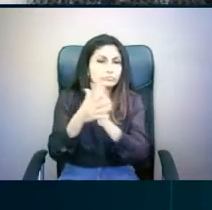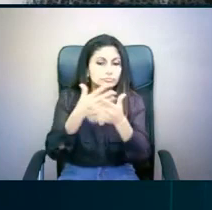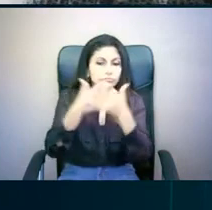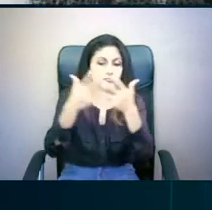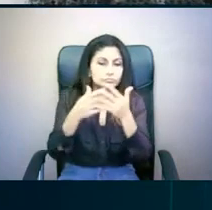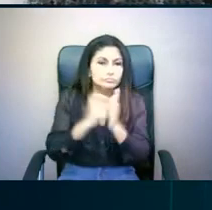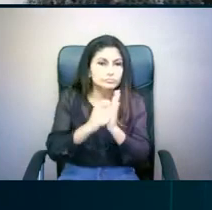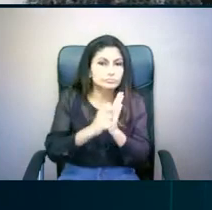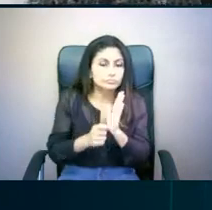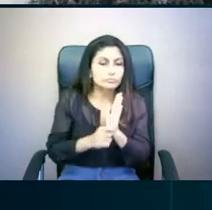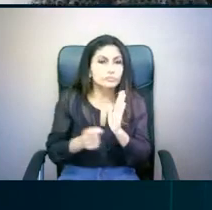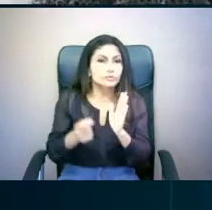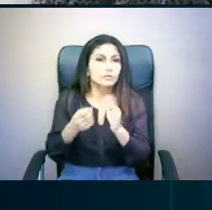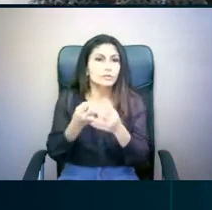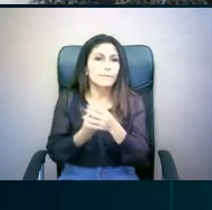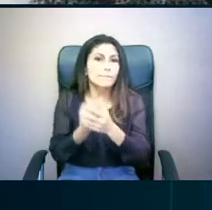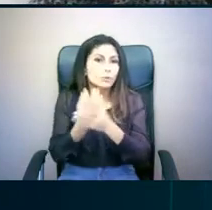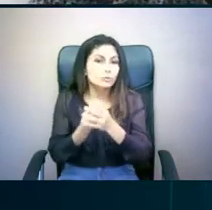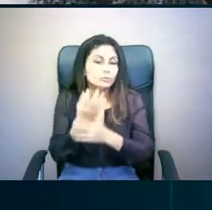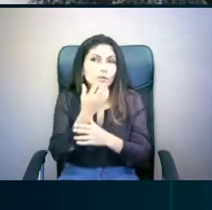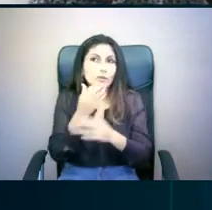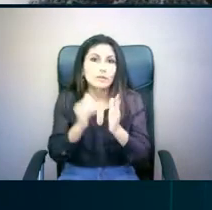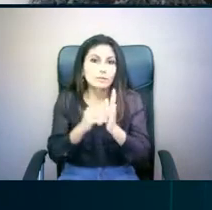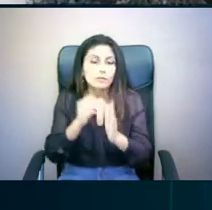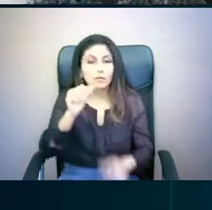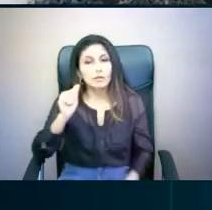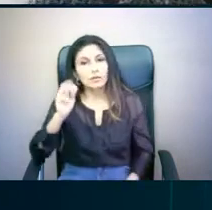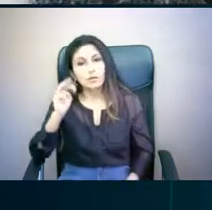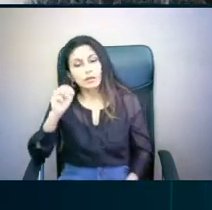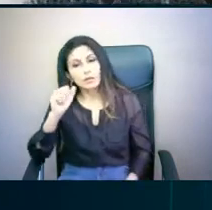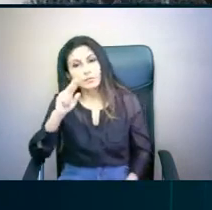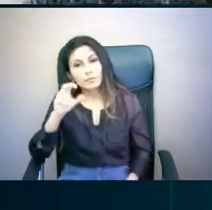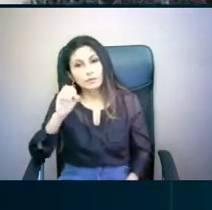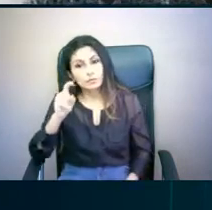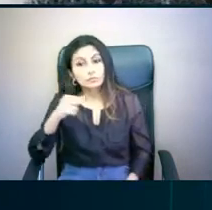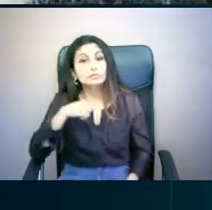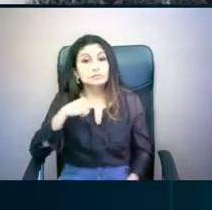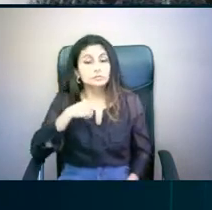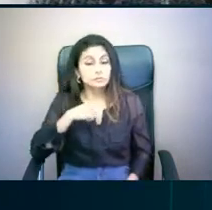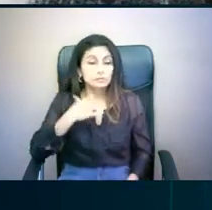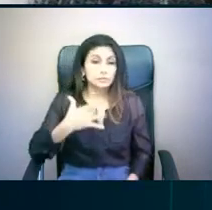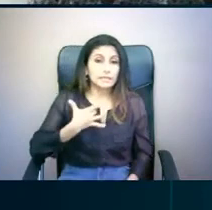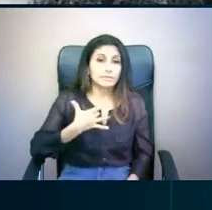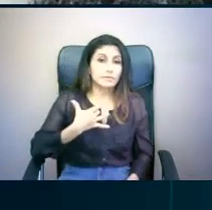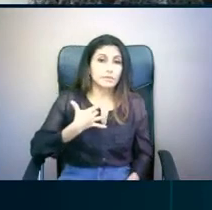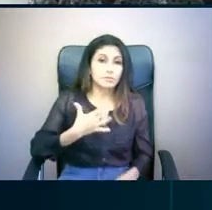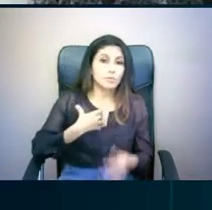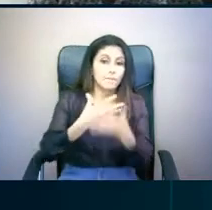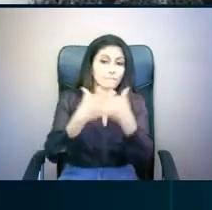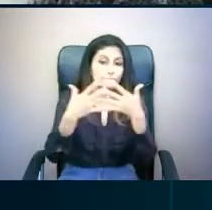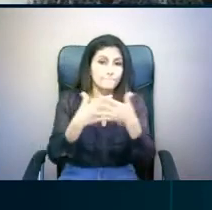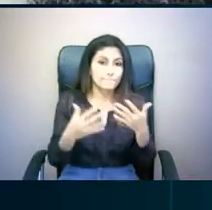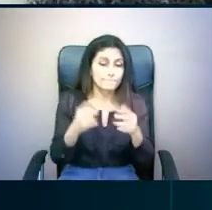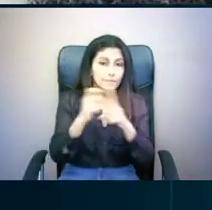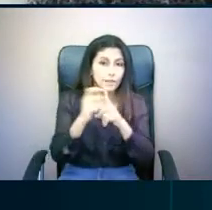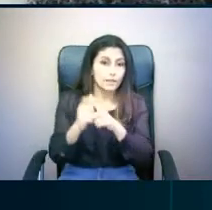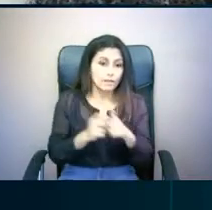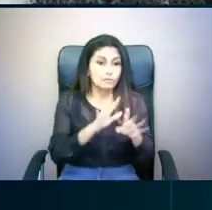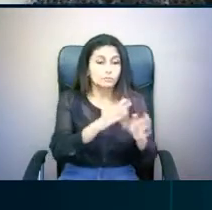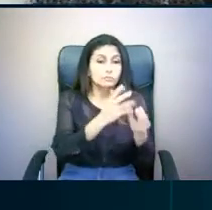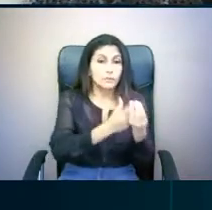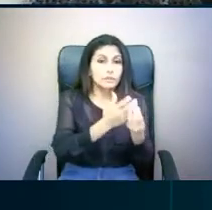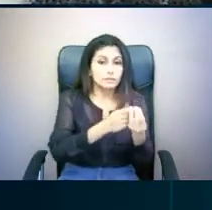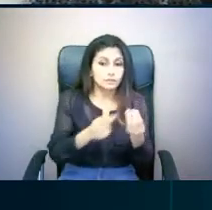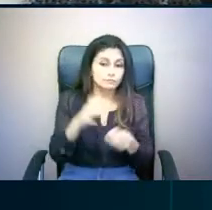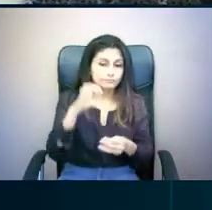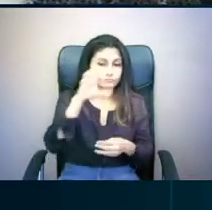detrás de un producto. Hablemos de Amazon, que también tiene, digamos, un sentimiento de análisis o análisis sentiment bien grande, bien profundo. Y es en términos